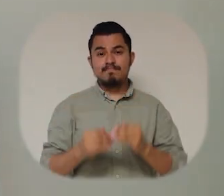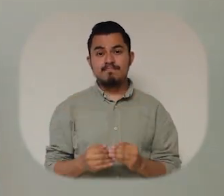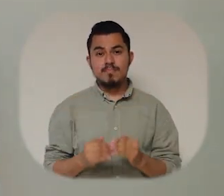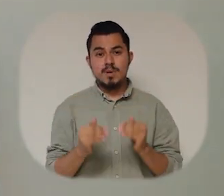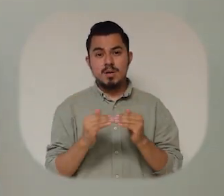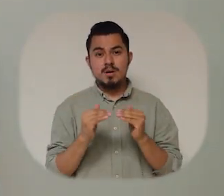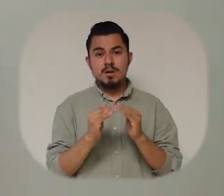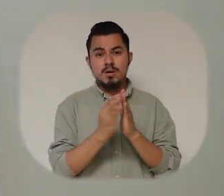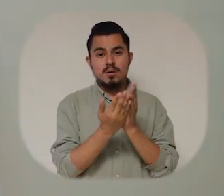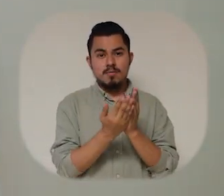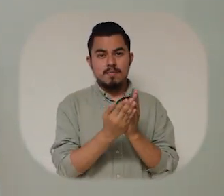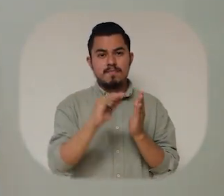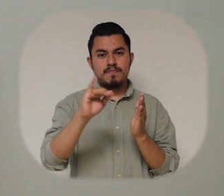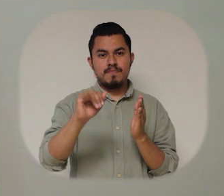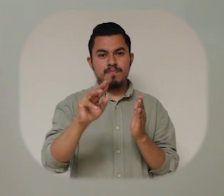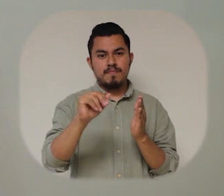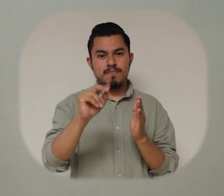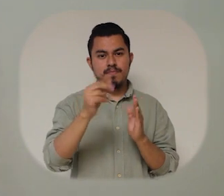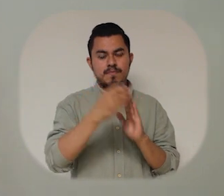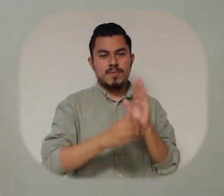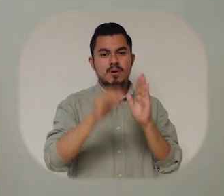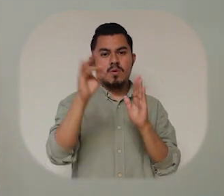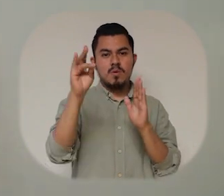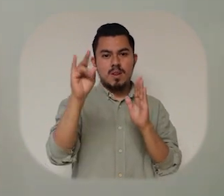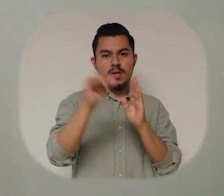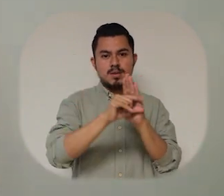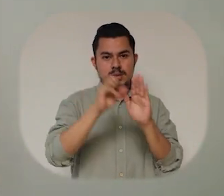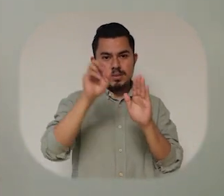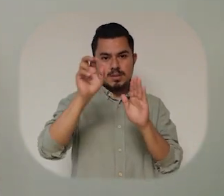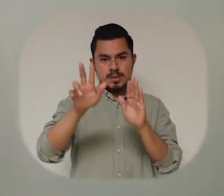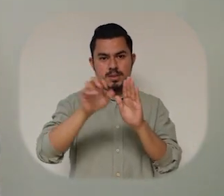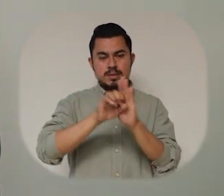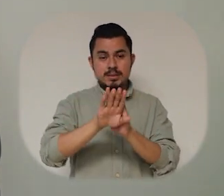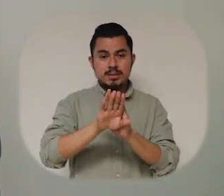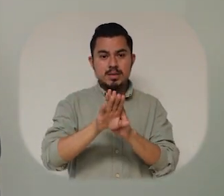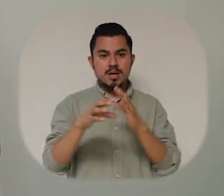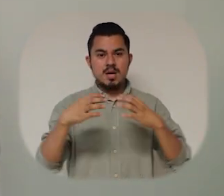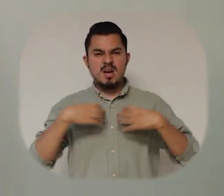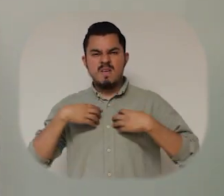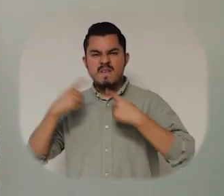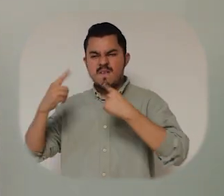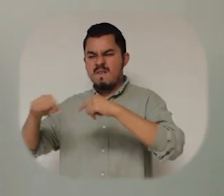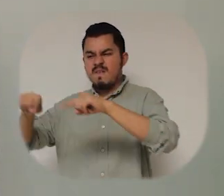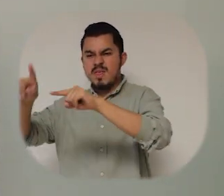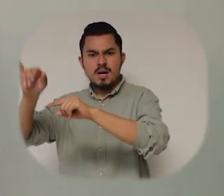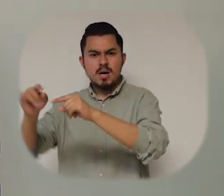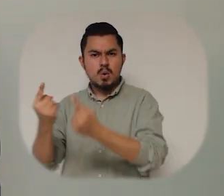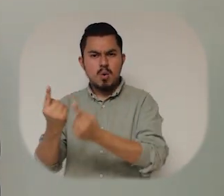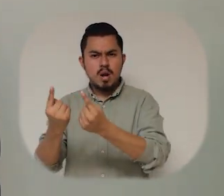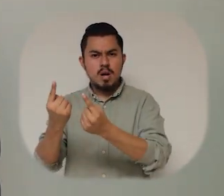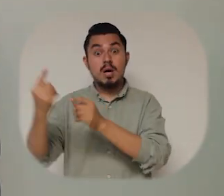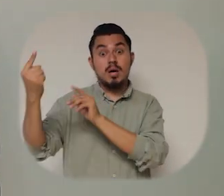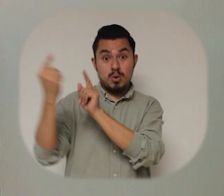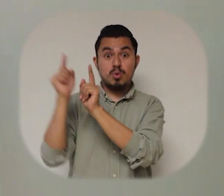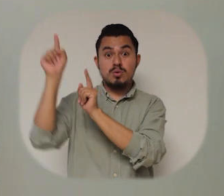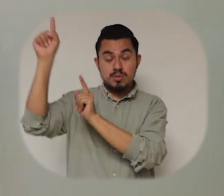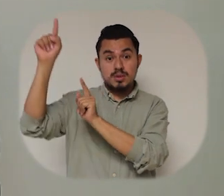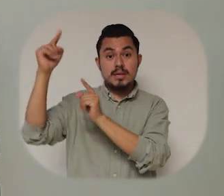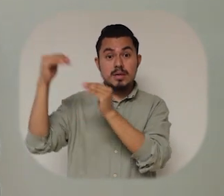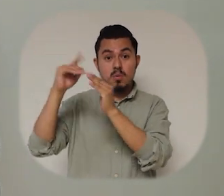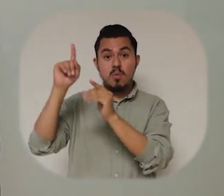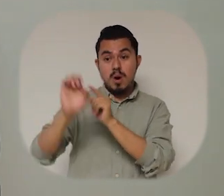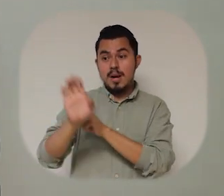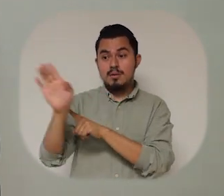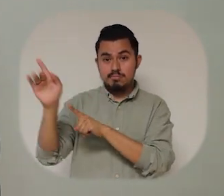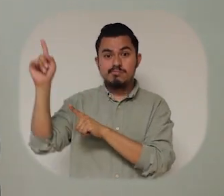también en Juan 17:3 que la vida eterna es que te conozcan a ti, el único Dios verdadero, y a Jesucristo, a quien has enviado. Es decir,